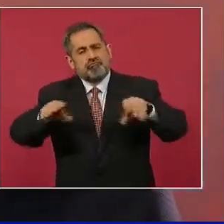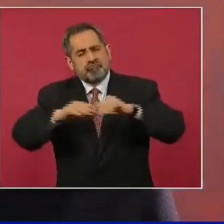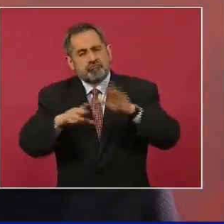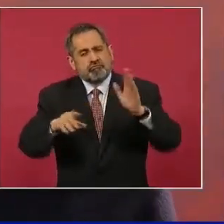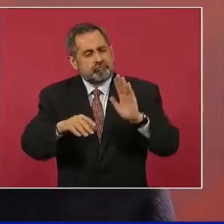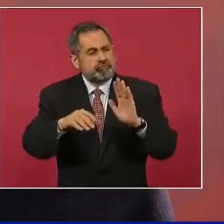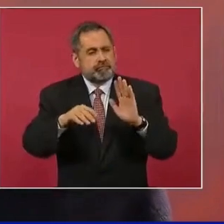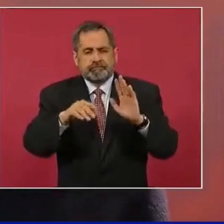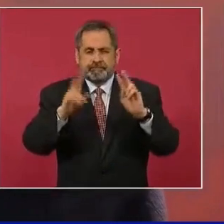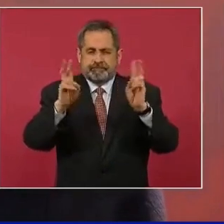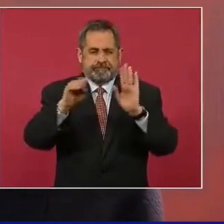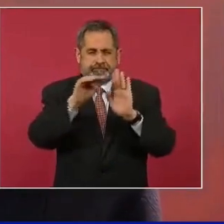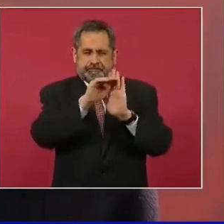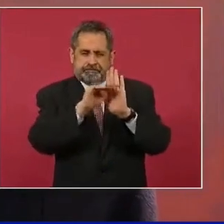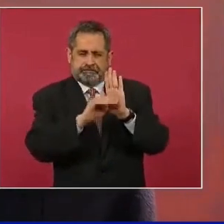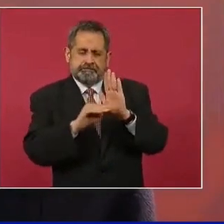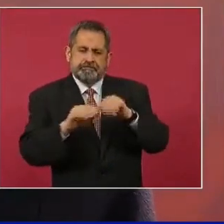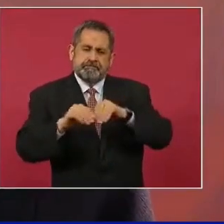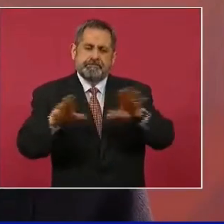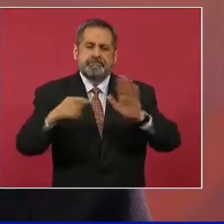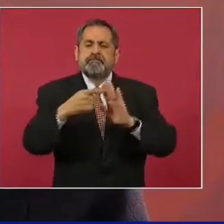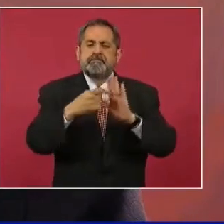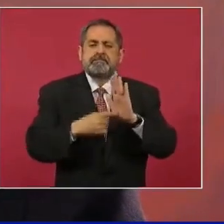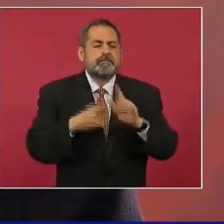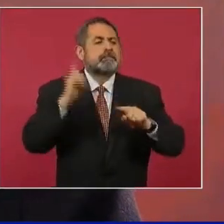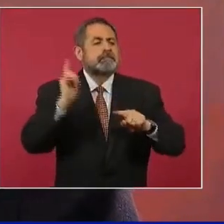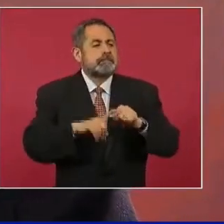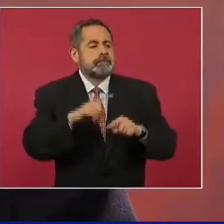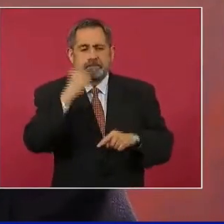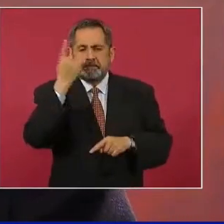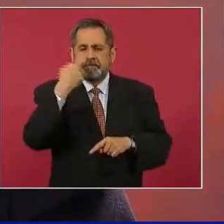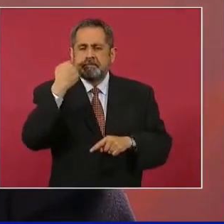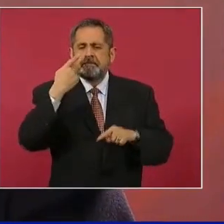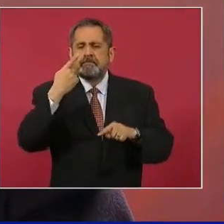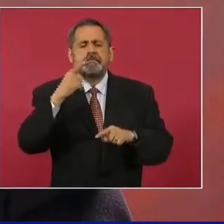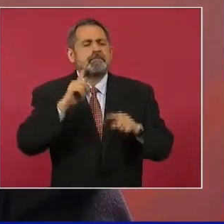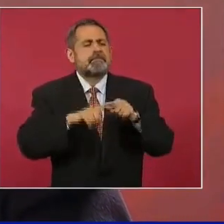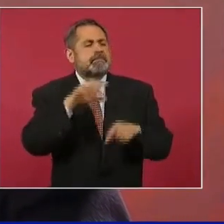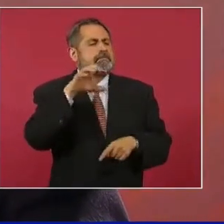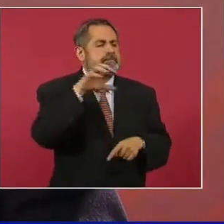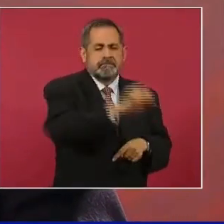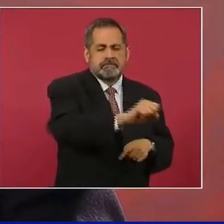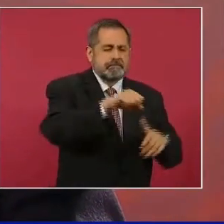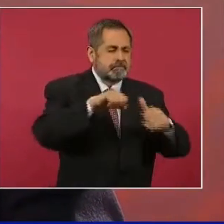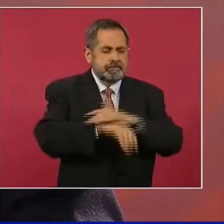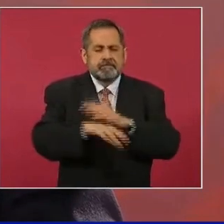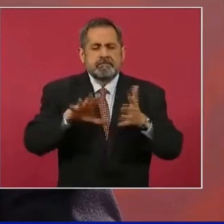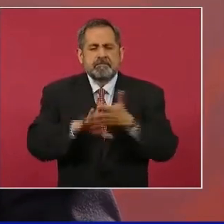una sección de detenidos por crímenes